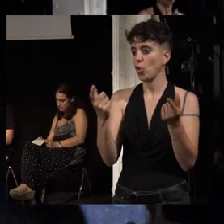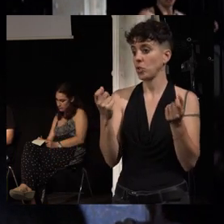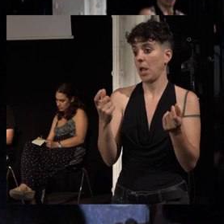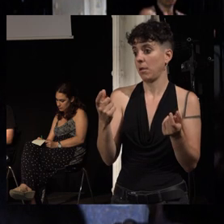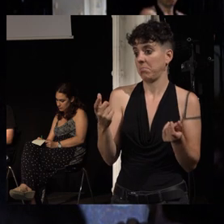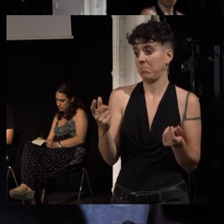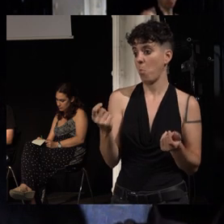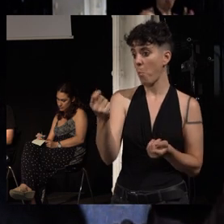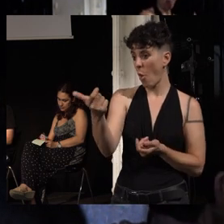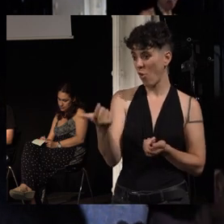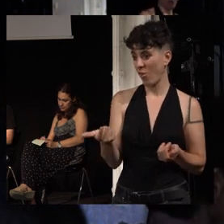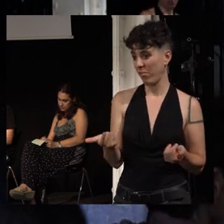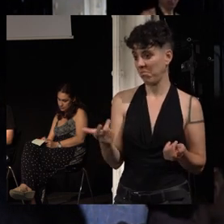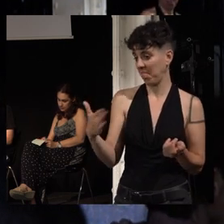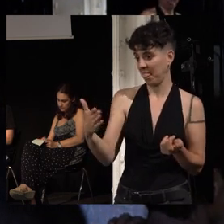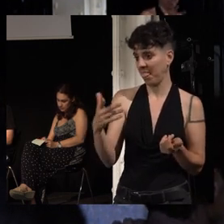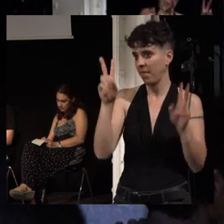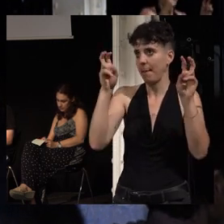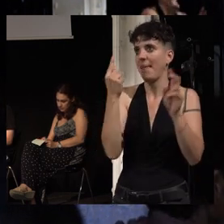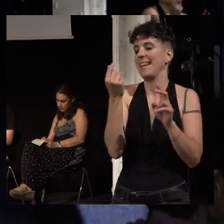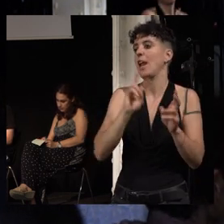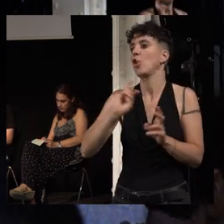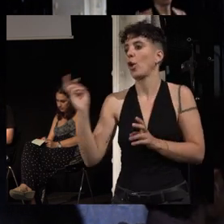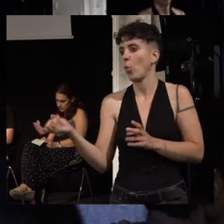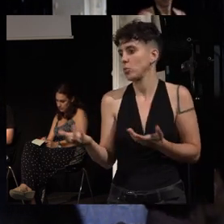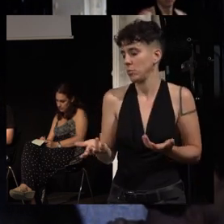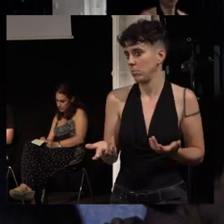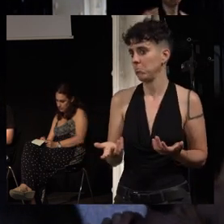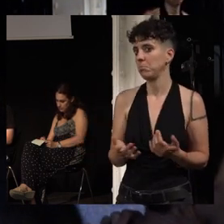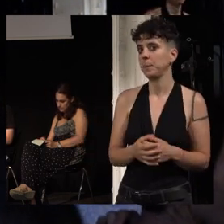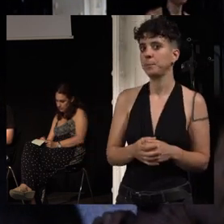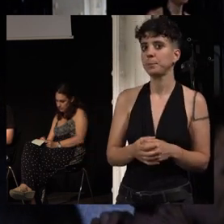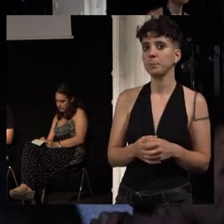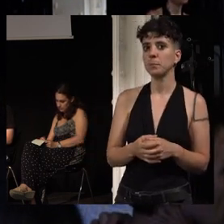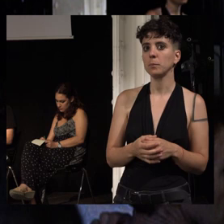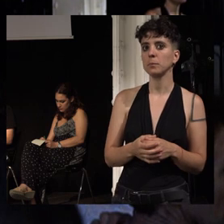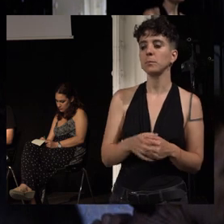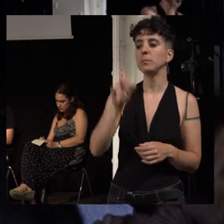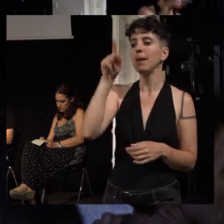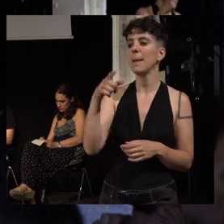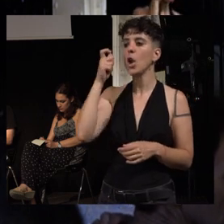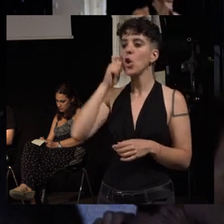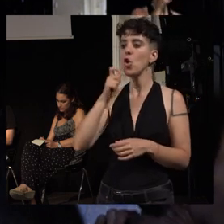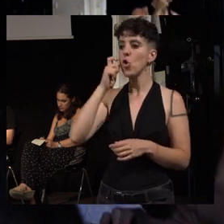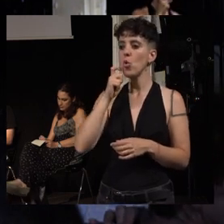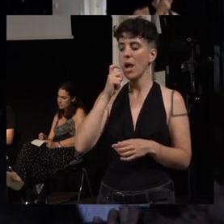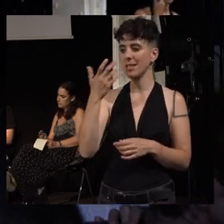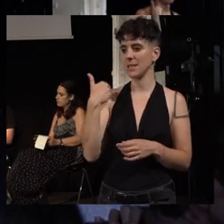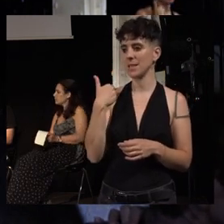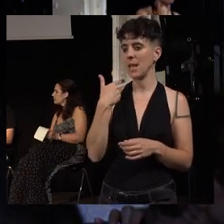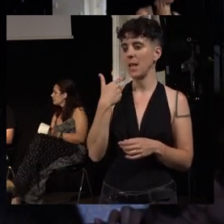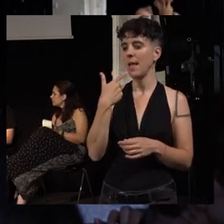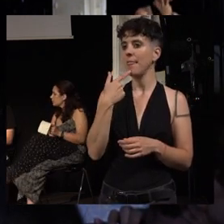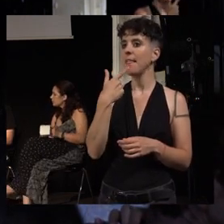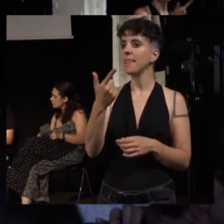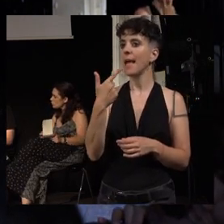¿no? En cuanto a dinero y a recursos. También hablaba Lucas, estaba un poco en contra de los protocolos, pero yo